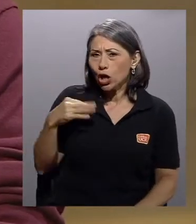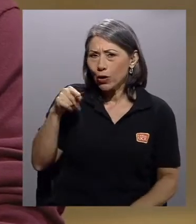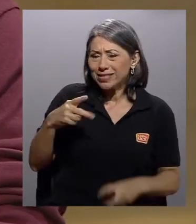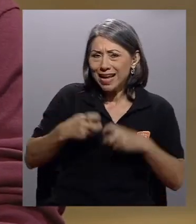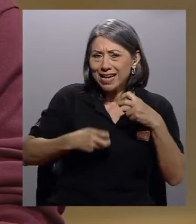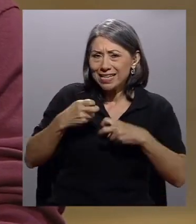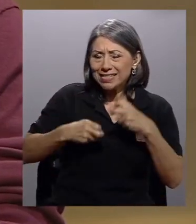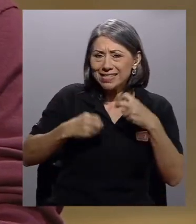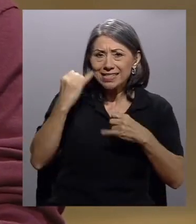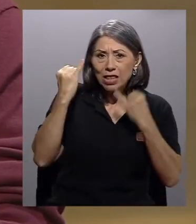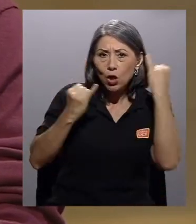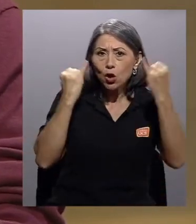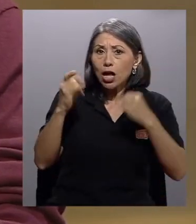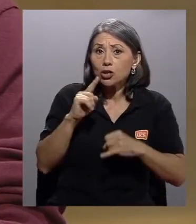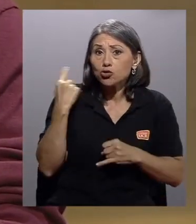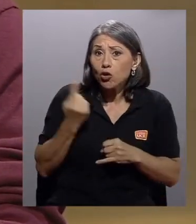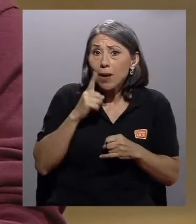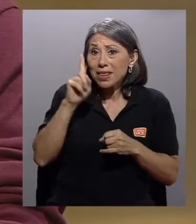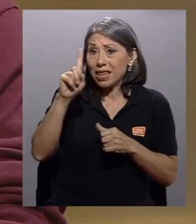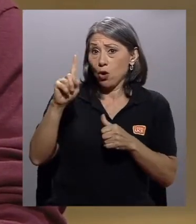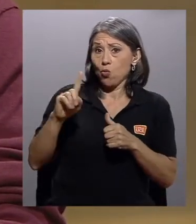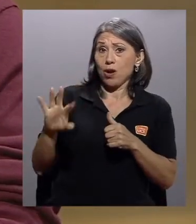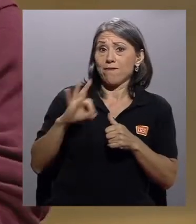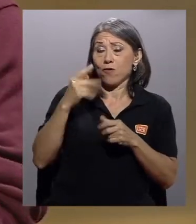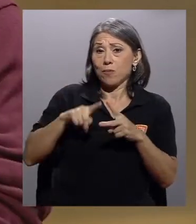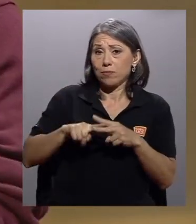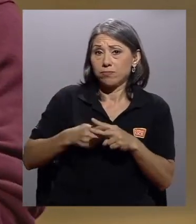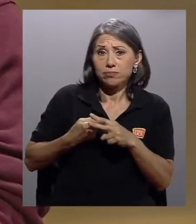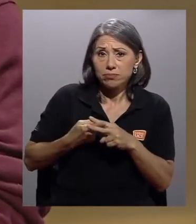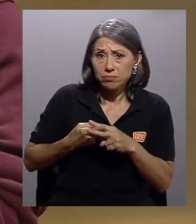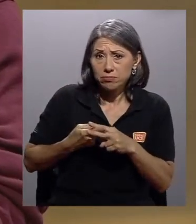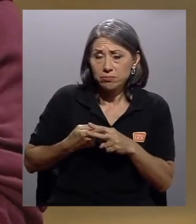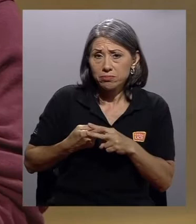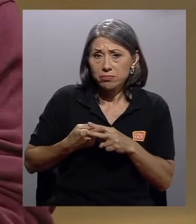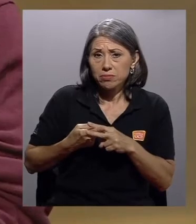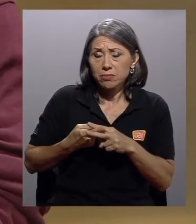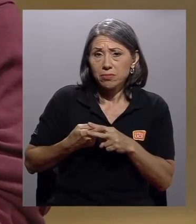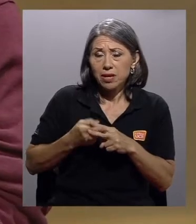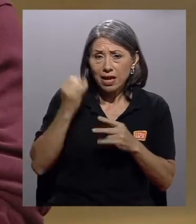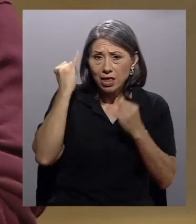tiene solamente una naturaleza o una raíz en la dimensión